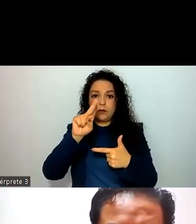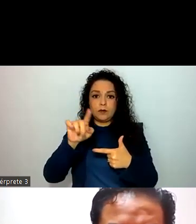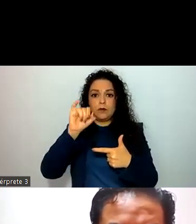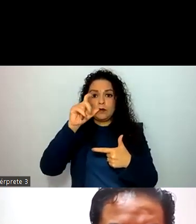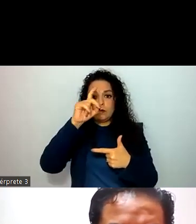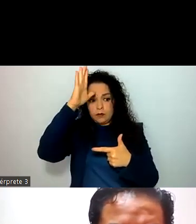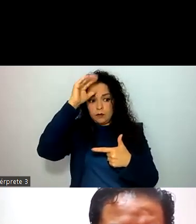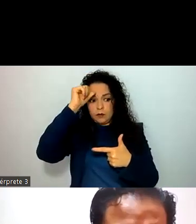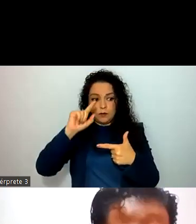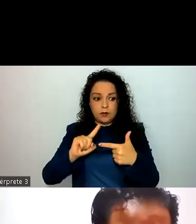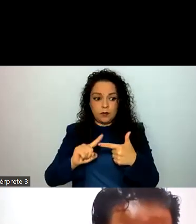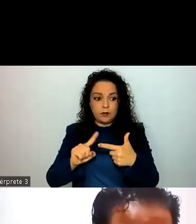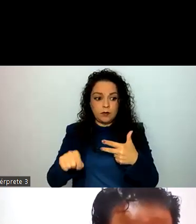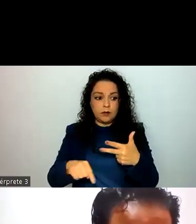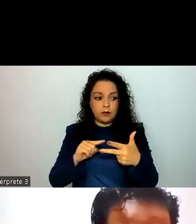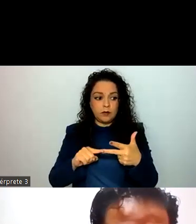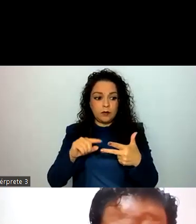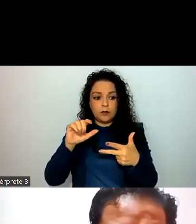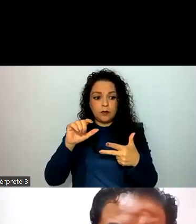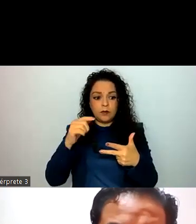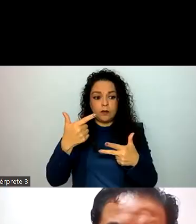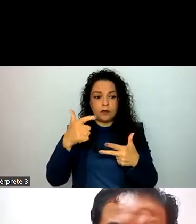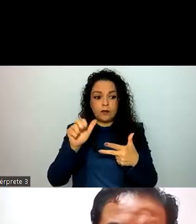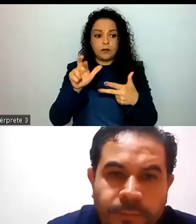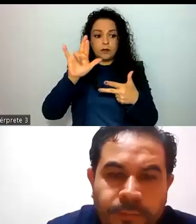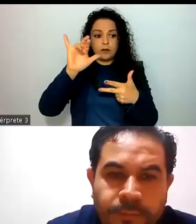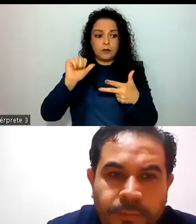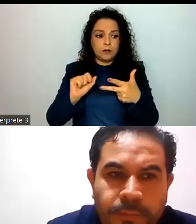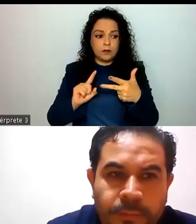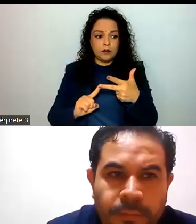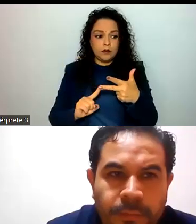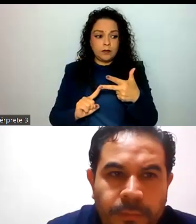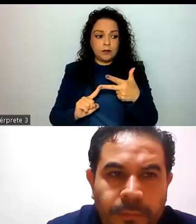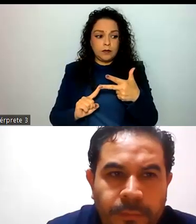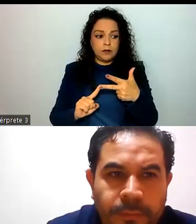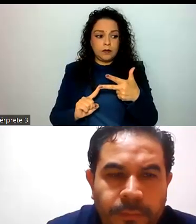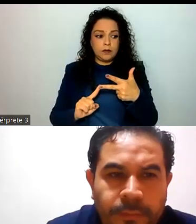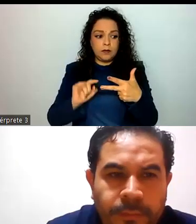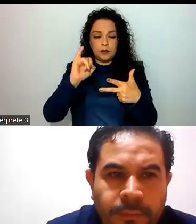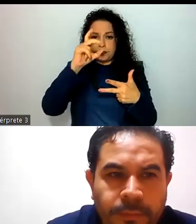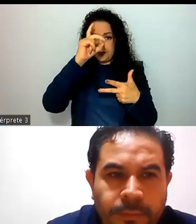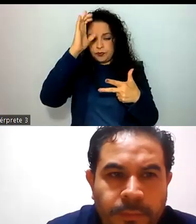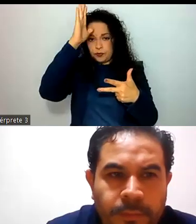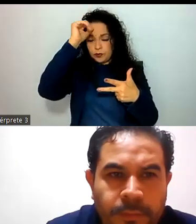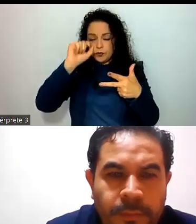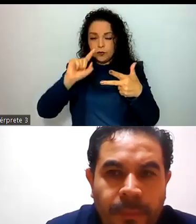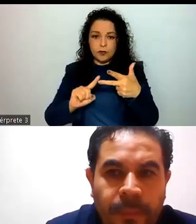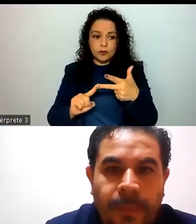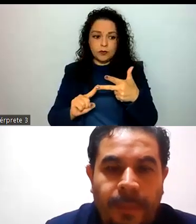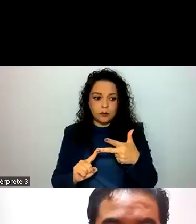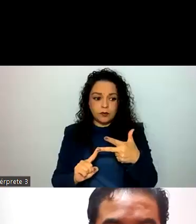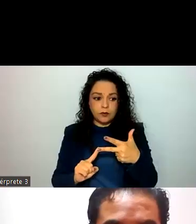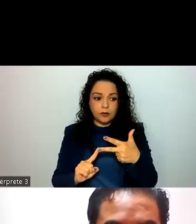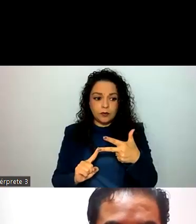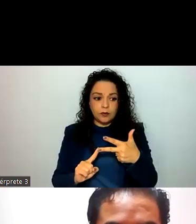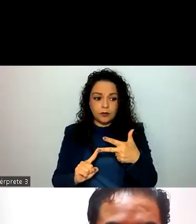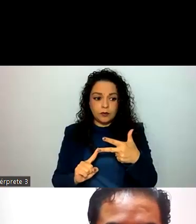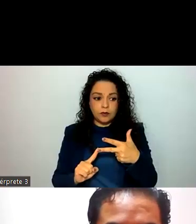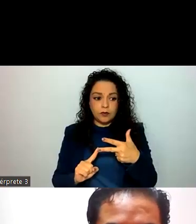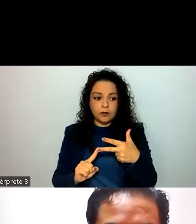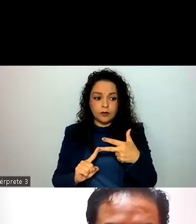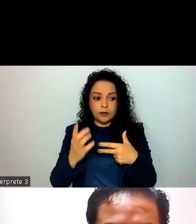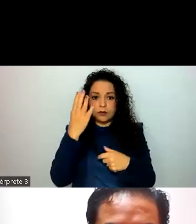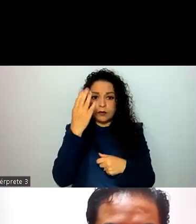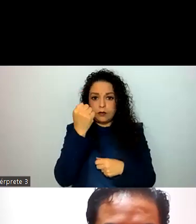Maestro Diego Antonio Saturno García. Susana de la Luz, a favor. A favor. Todo el mundo que se va. Licenciada Marta